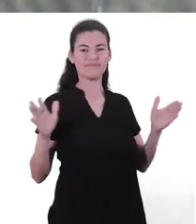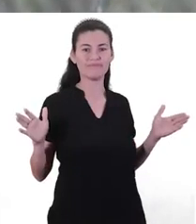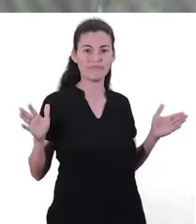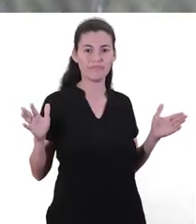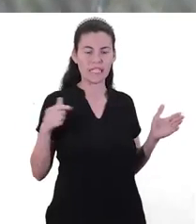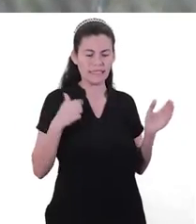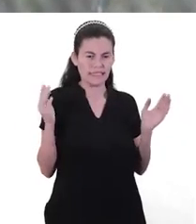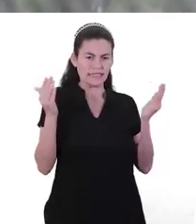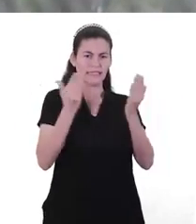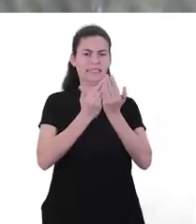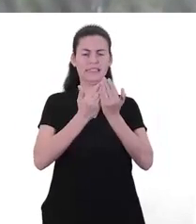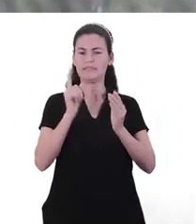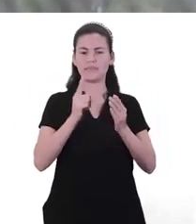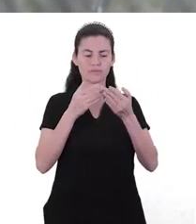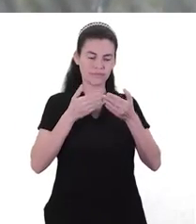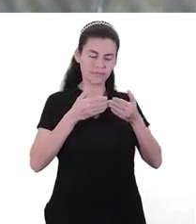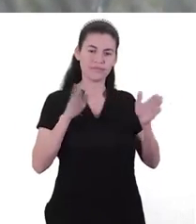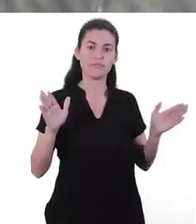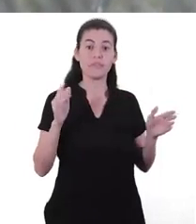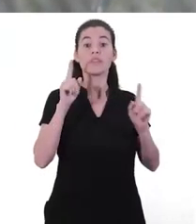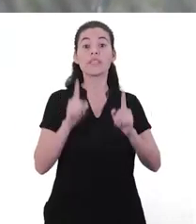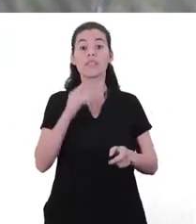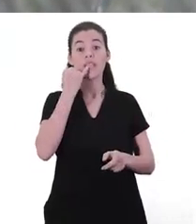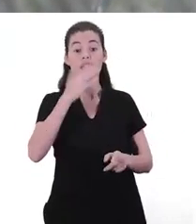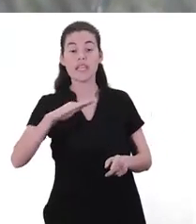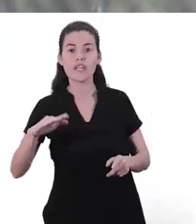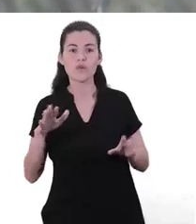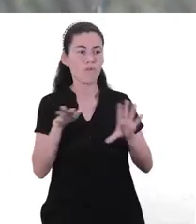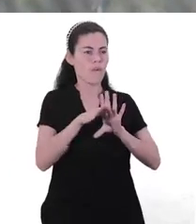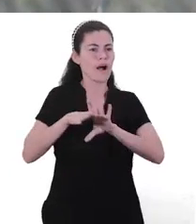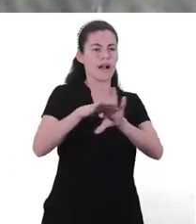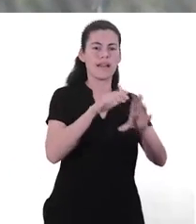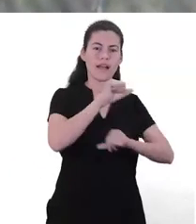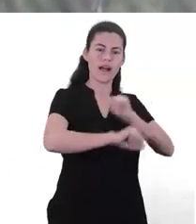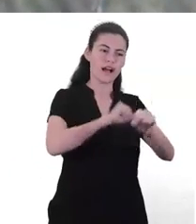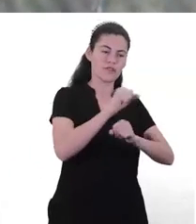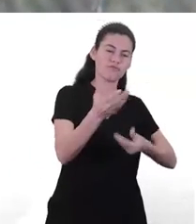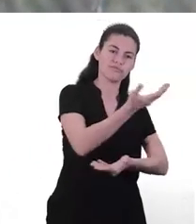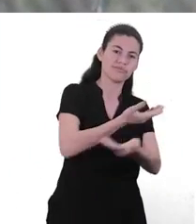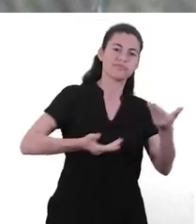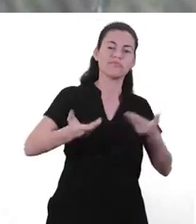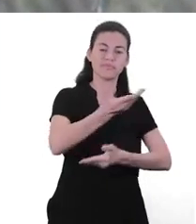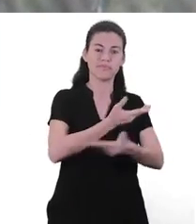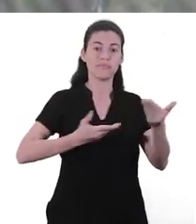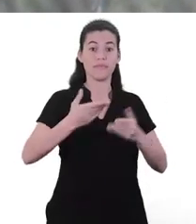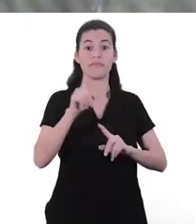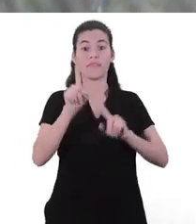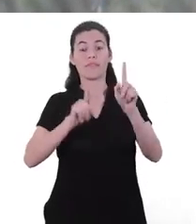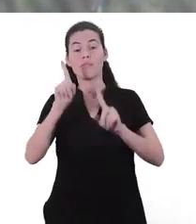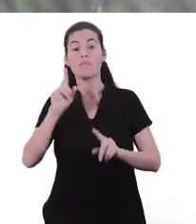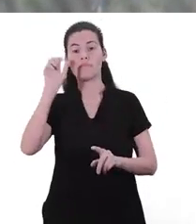confort y por sobre todo de niño relacionarte con tus pares, ¿verdad? Que a veces es distinto de que papá